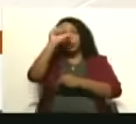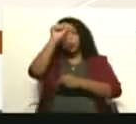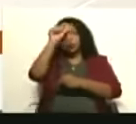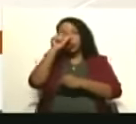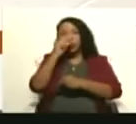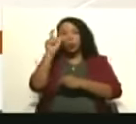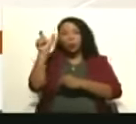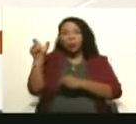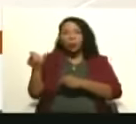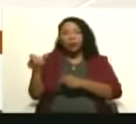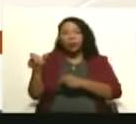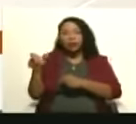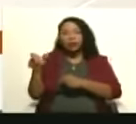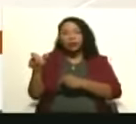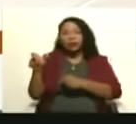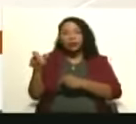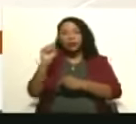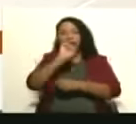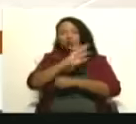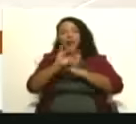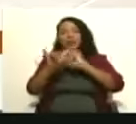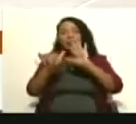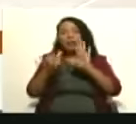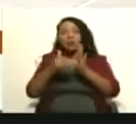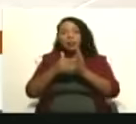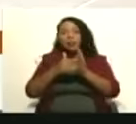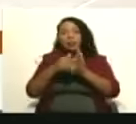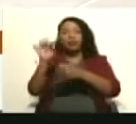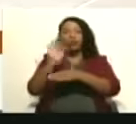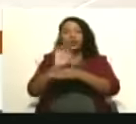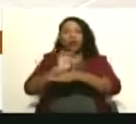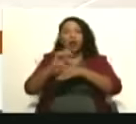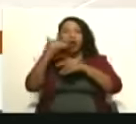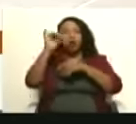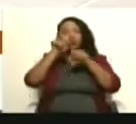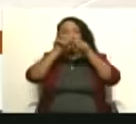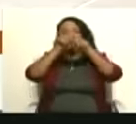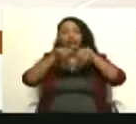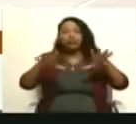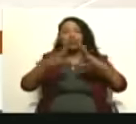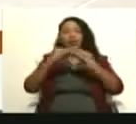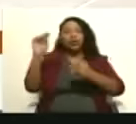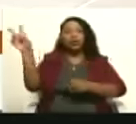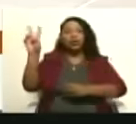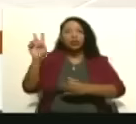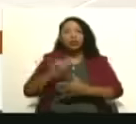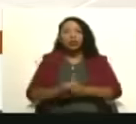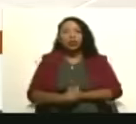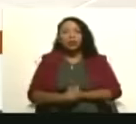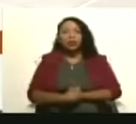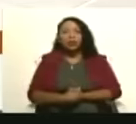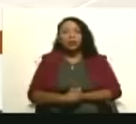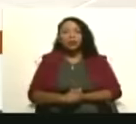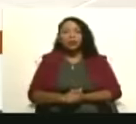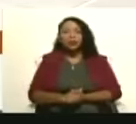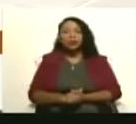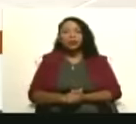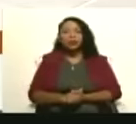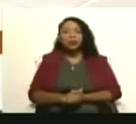Lares, ha destacado que 356.000 funcionarios estarán desplegados en todo el territorio nacional.